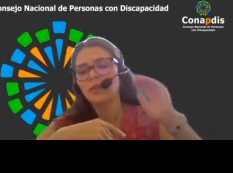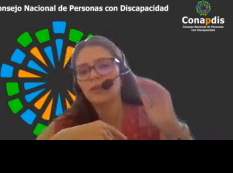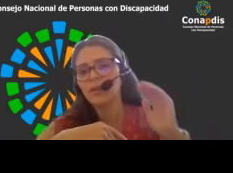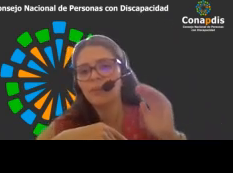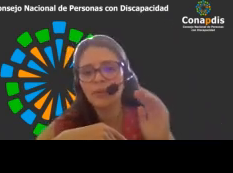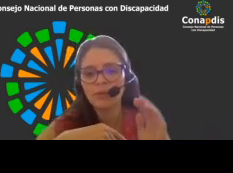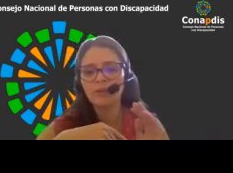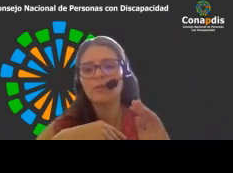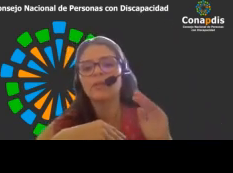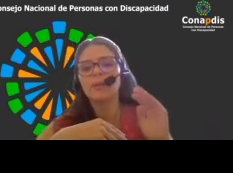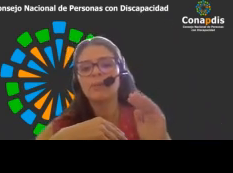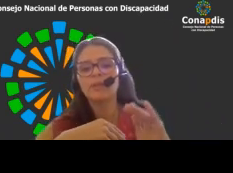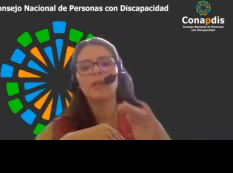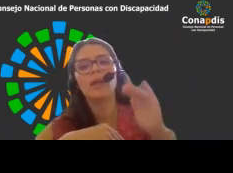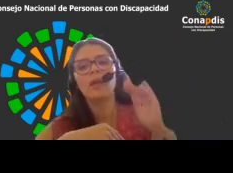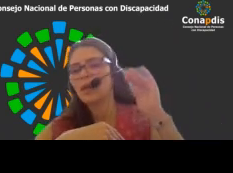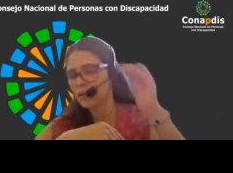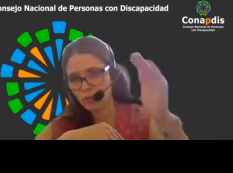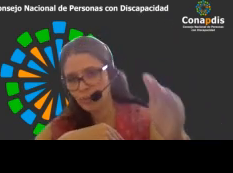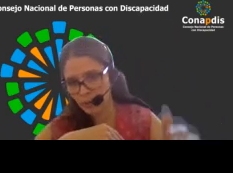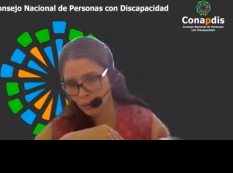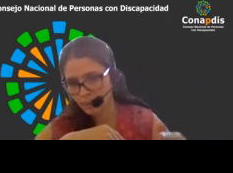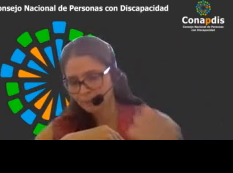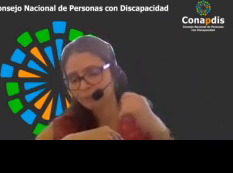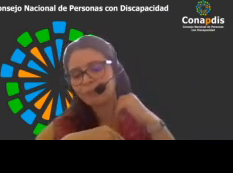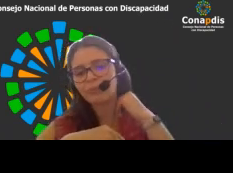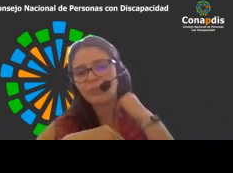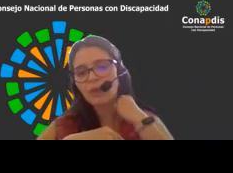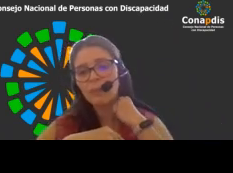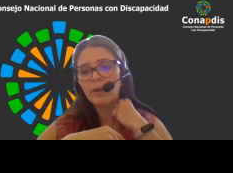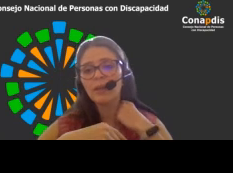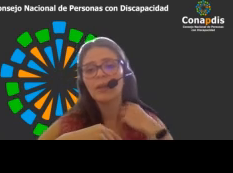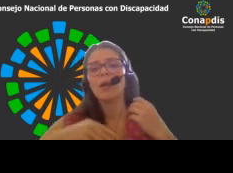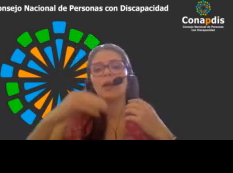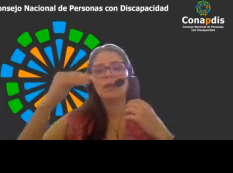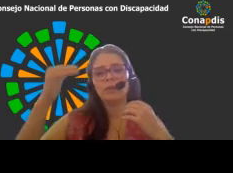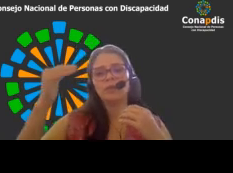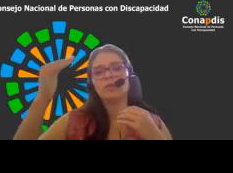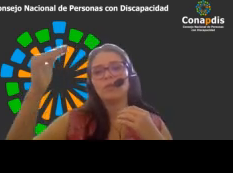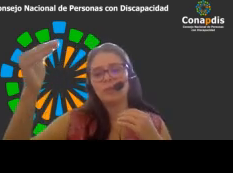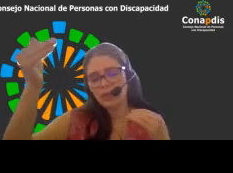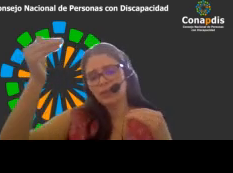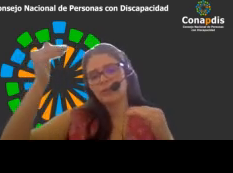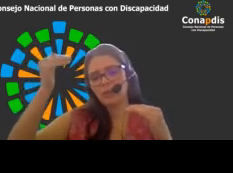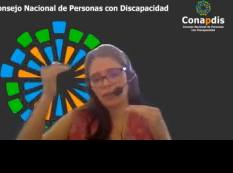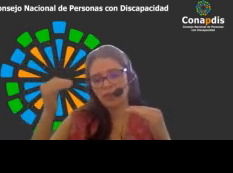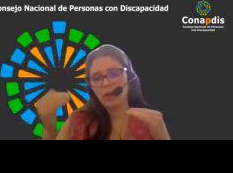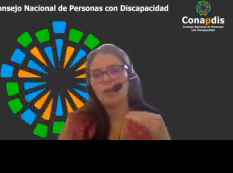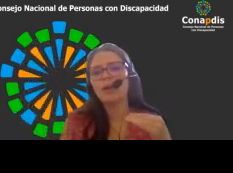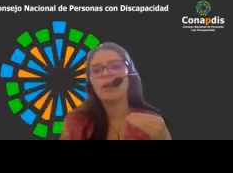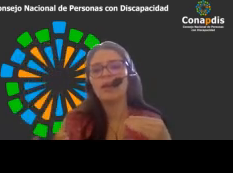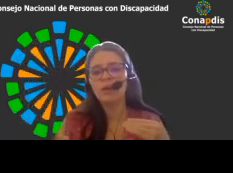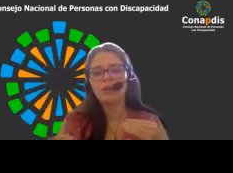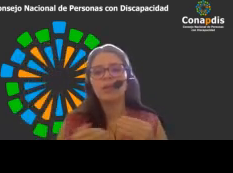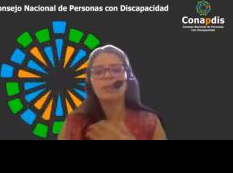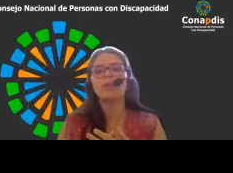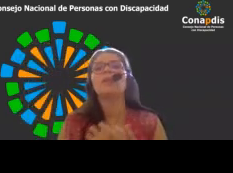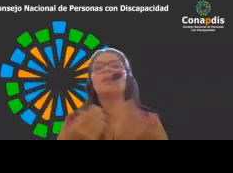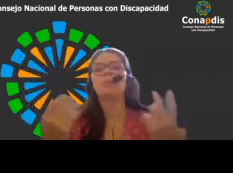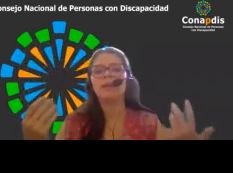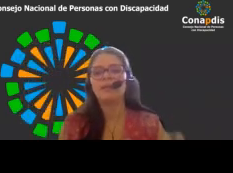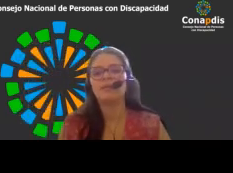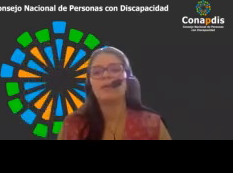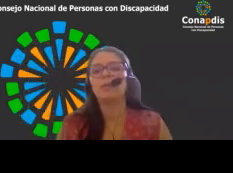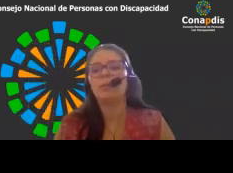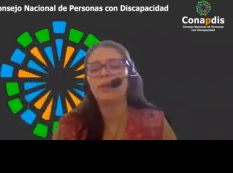de los derechos de las personas con discapacidad que es superior verdad Entonces una acoge a la otra